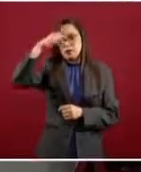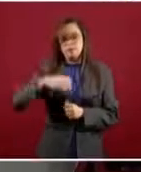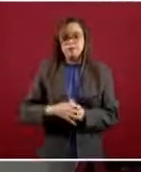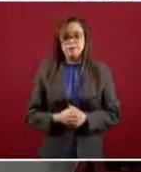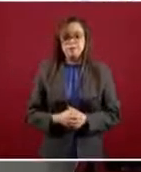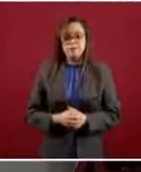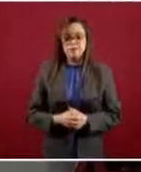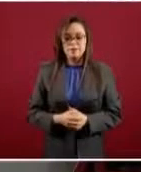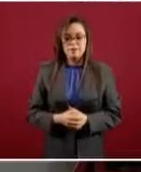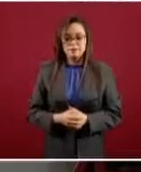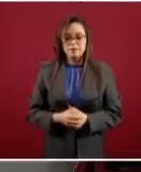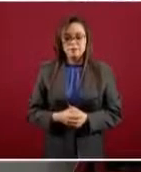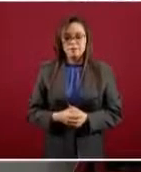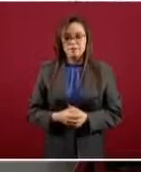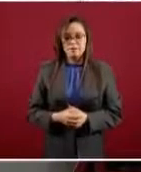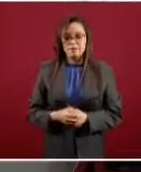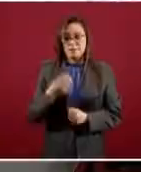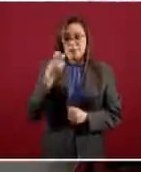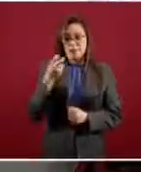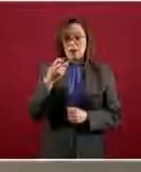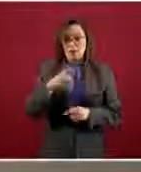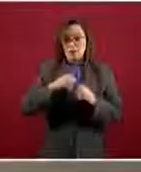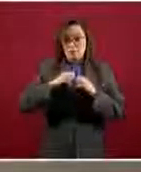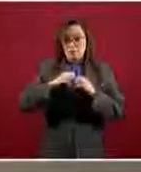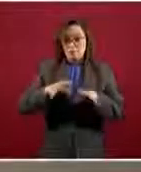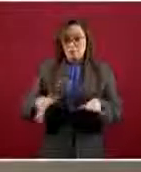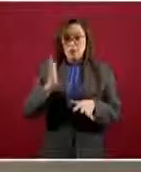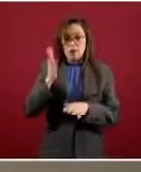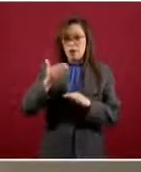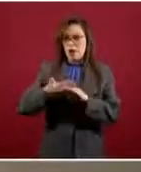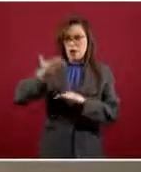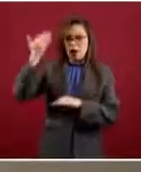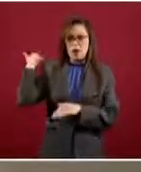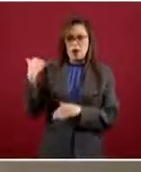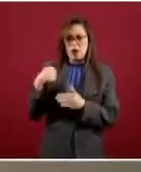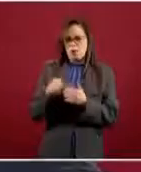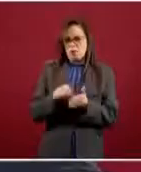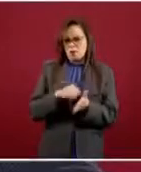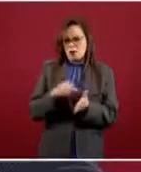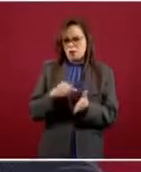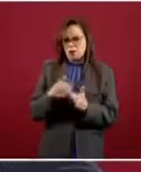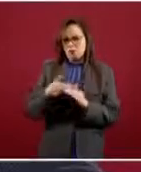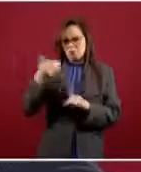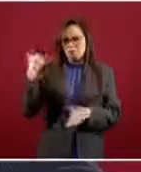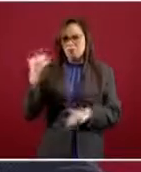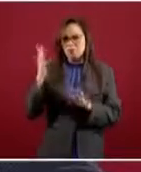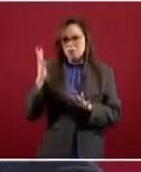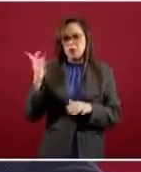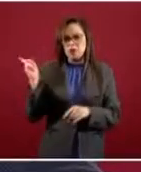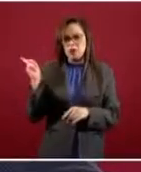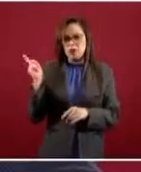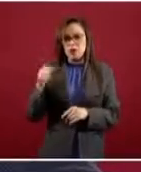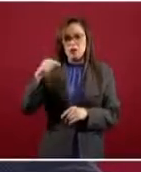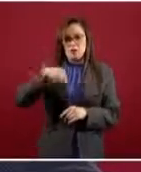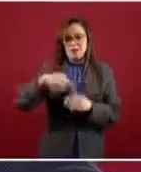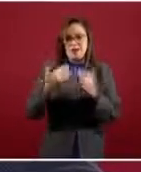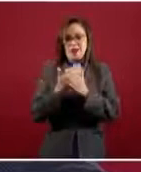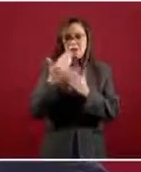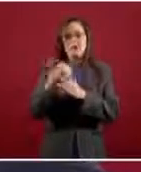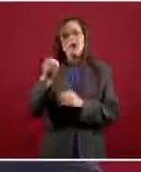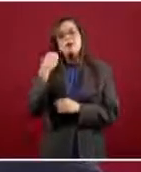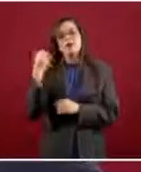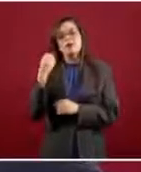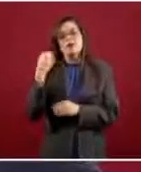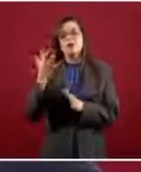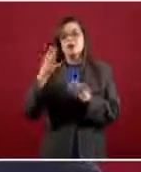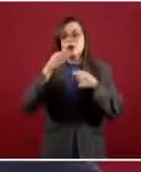que hemos tenido, recordemos que esta convocatoria se lanzó ya hace algunos meses en una mañanera, aquí nos acompañaron. Al momento nos